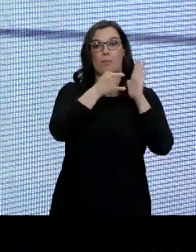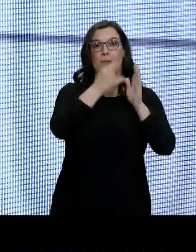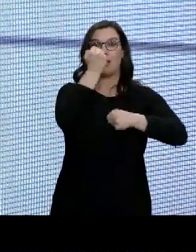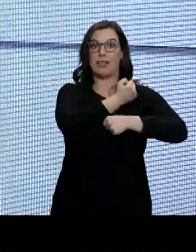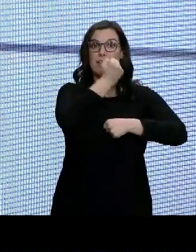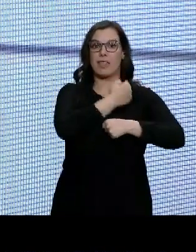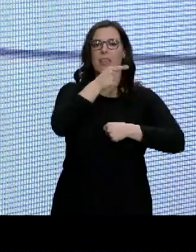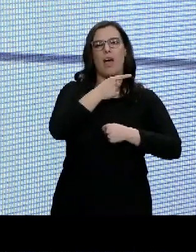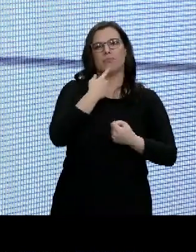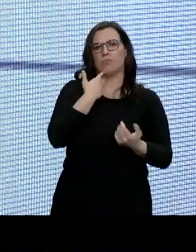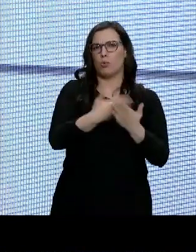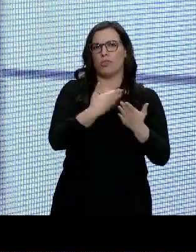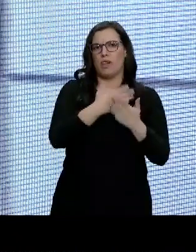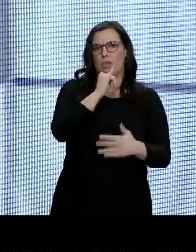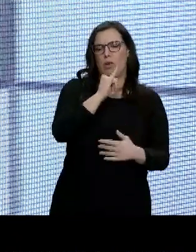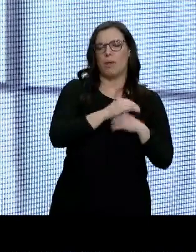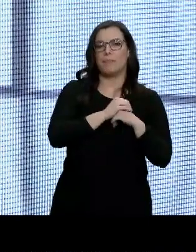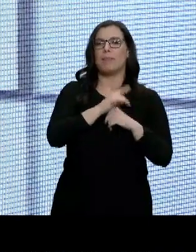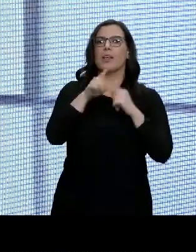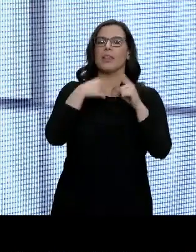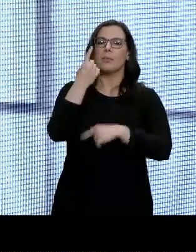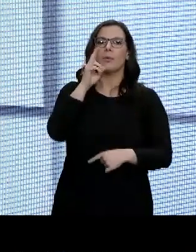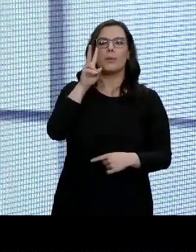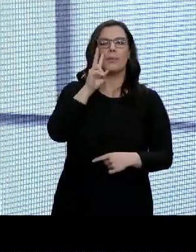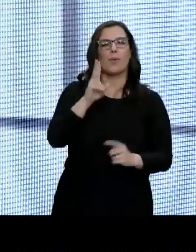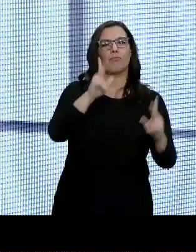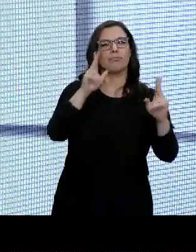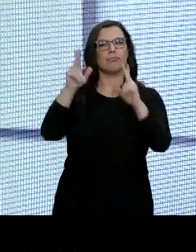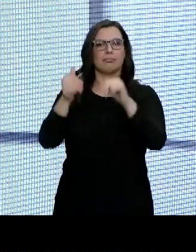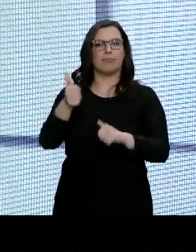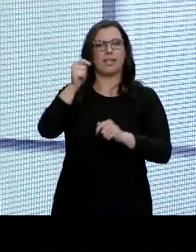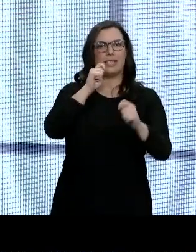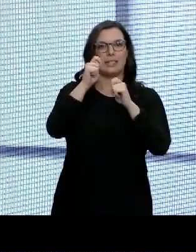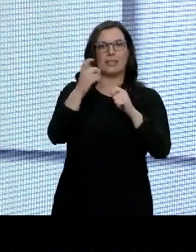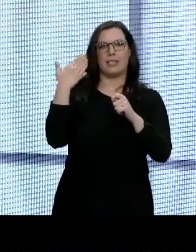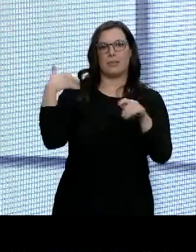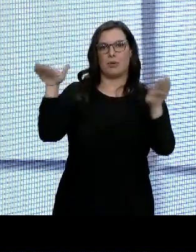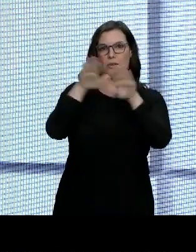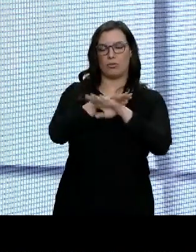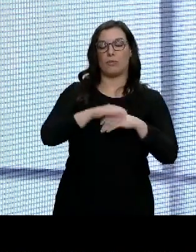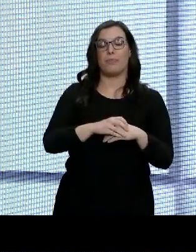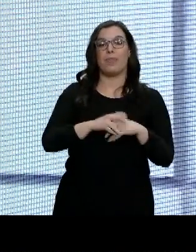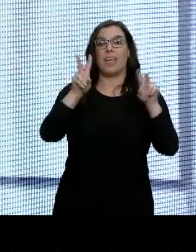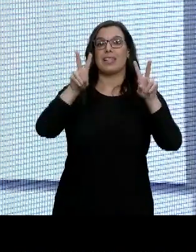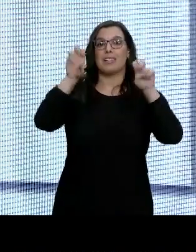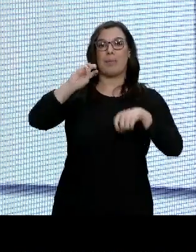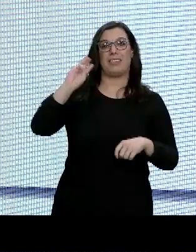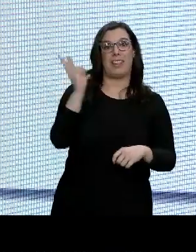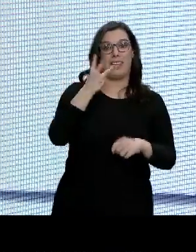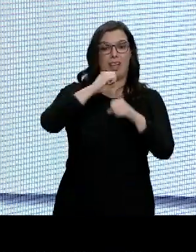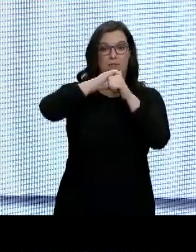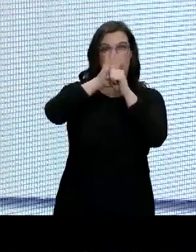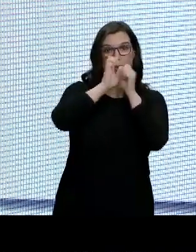Navidad. Enseguida vemos que más titulares dejó esa entrevista. La tercera ola del coronavirus nos está dejando